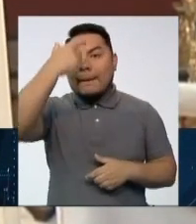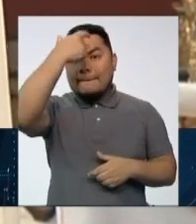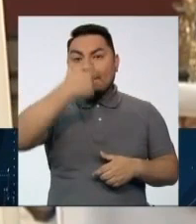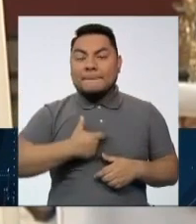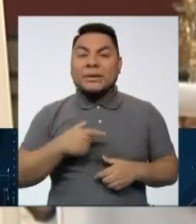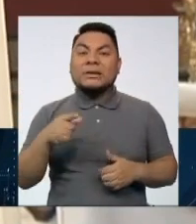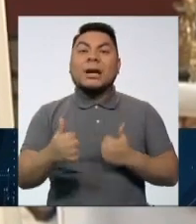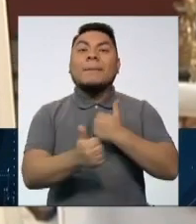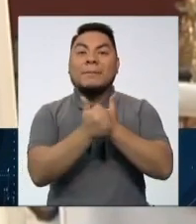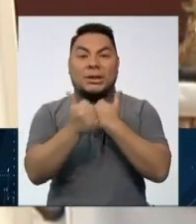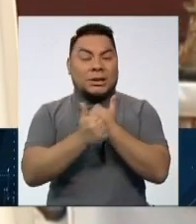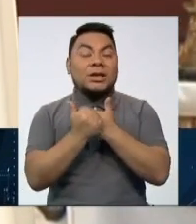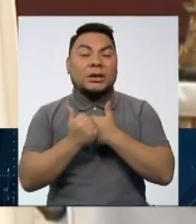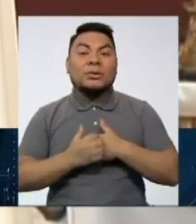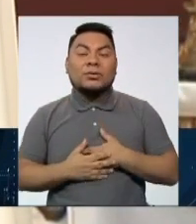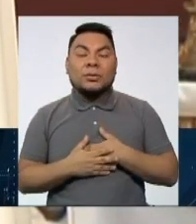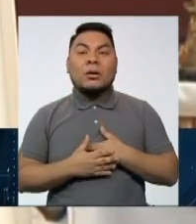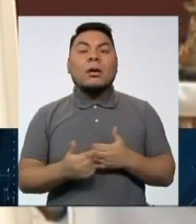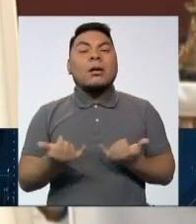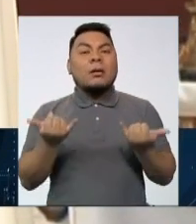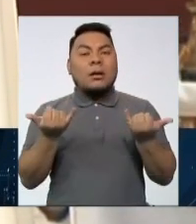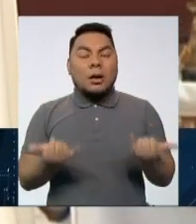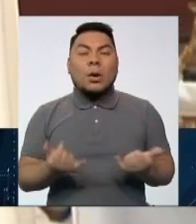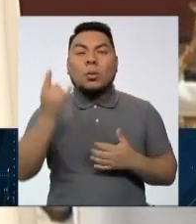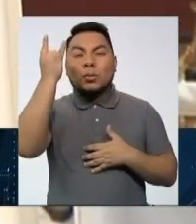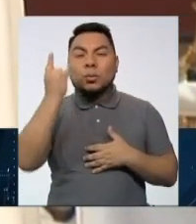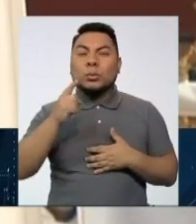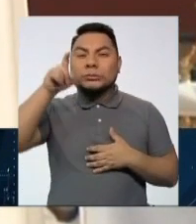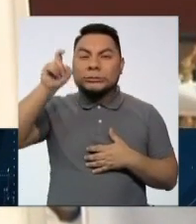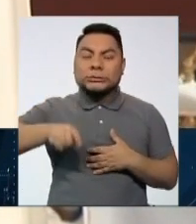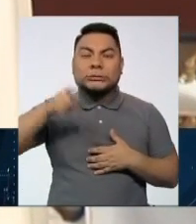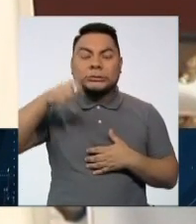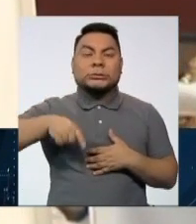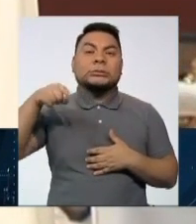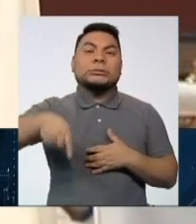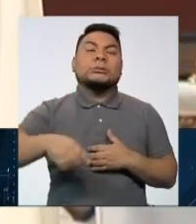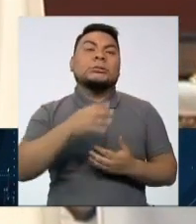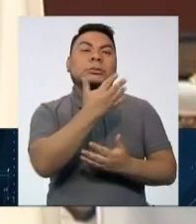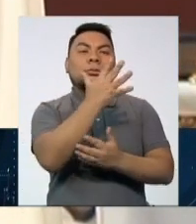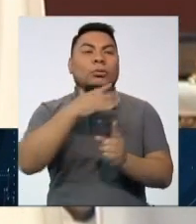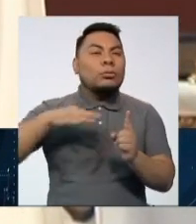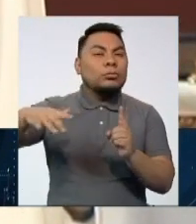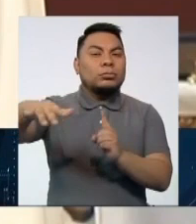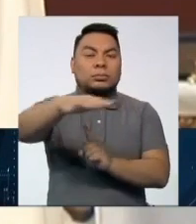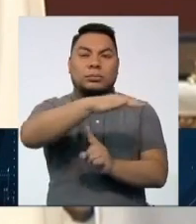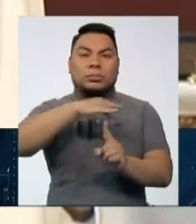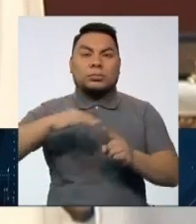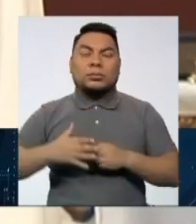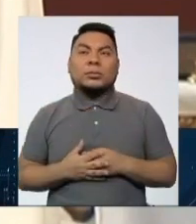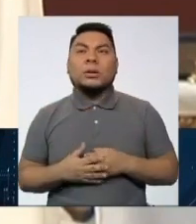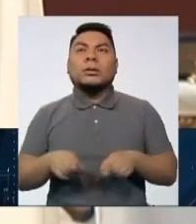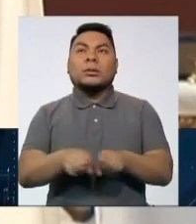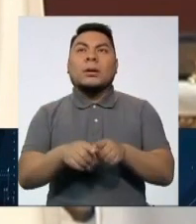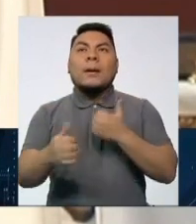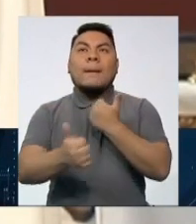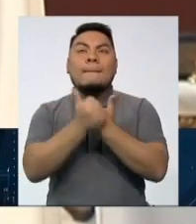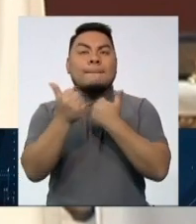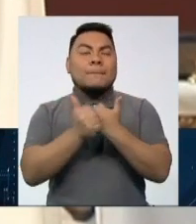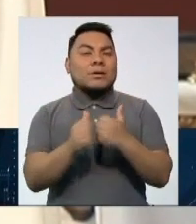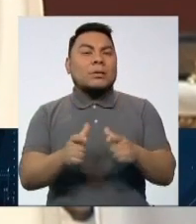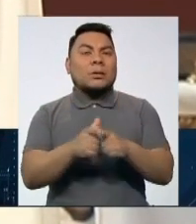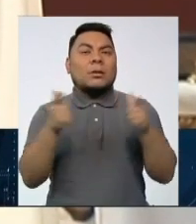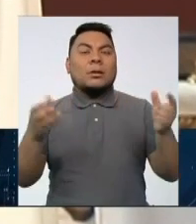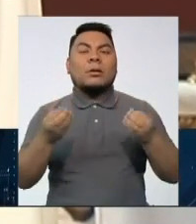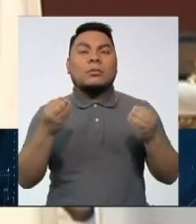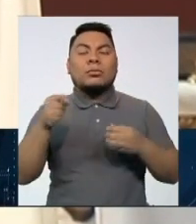en peligro. He aquí la urgencia de la ecología humana. Y el peligro es grave porque